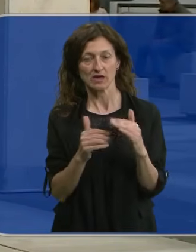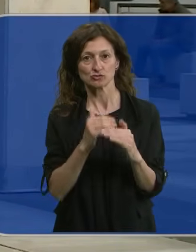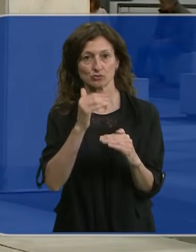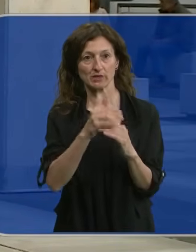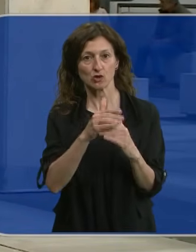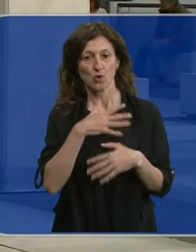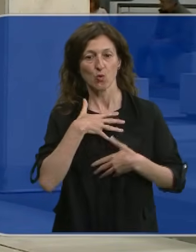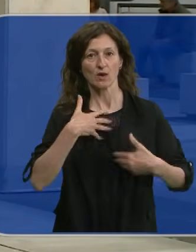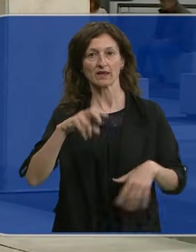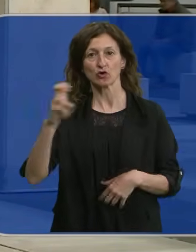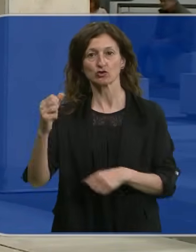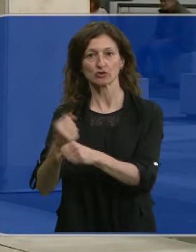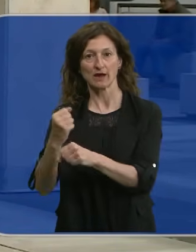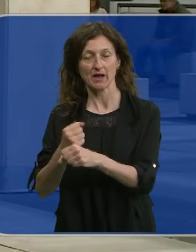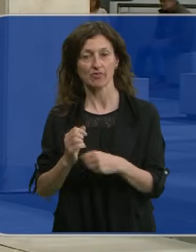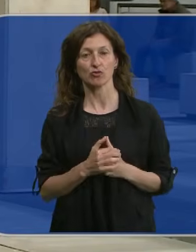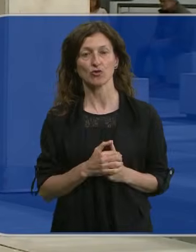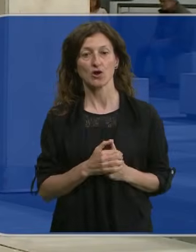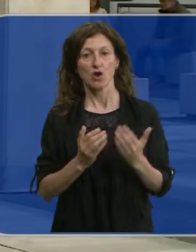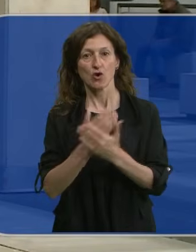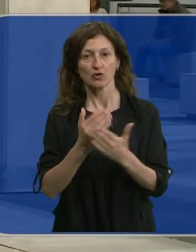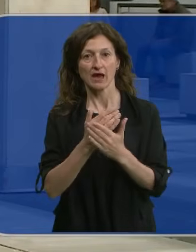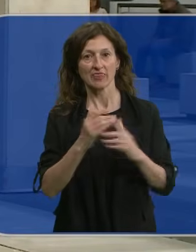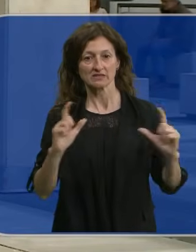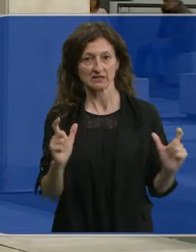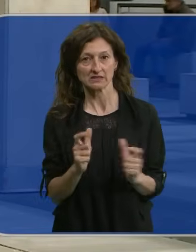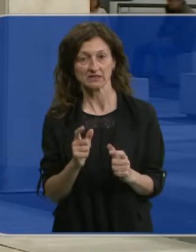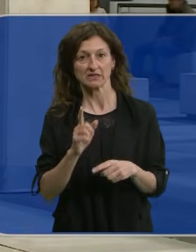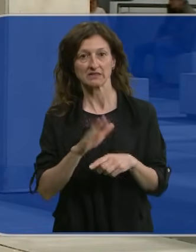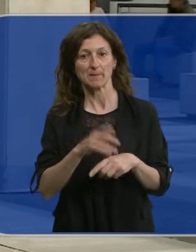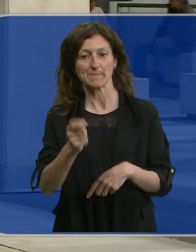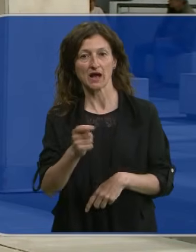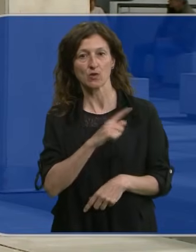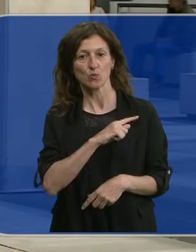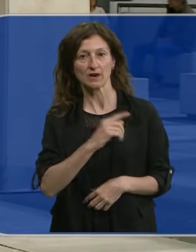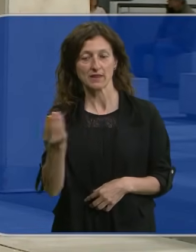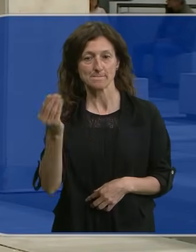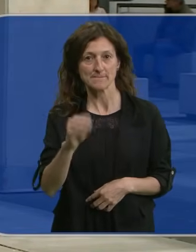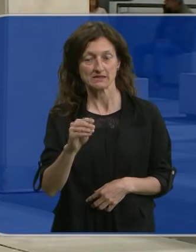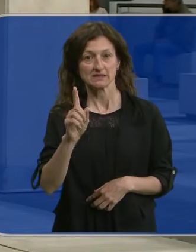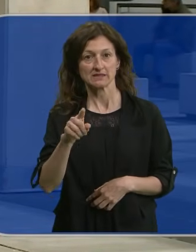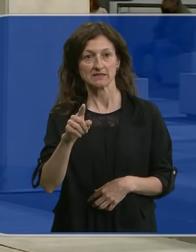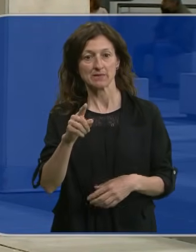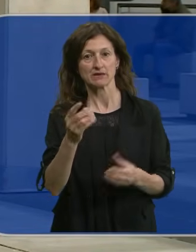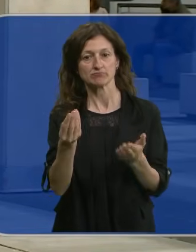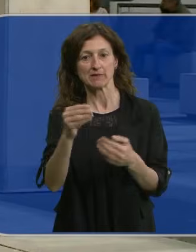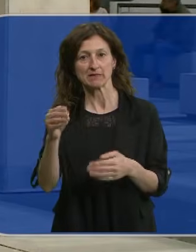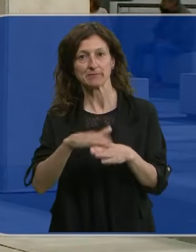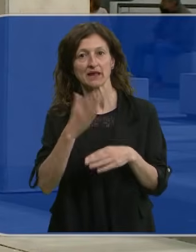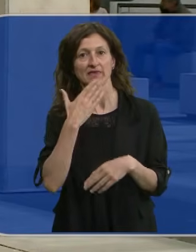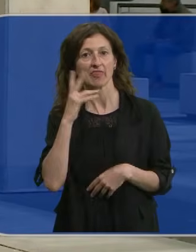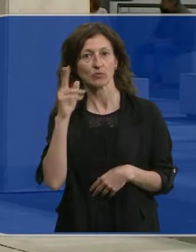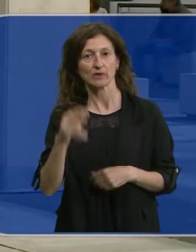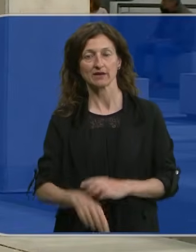superior a la de cualquier otro trabajador, reducir las jornadas o el aumento del pago de las guardias y que éstas computen para la edad de jubilación.